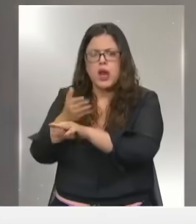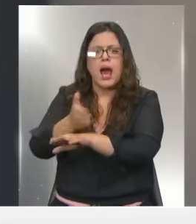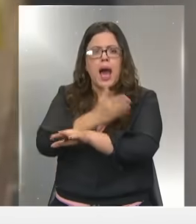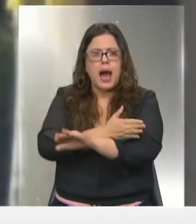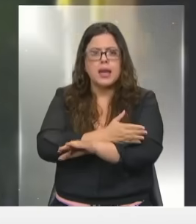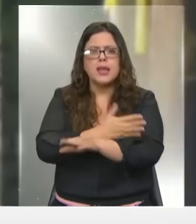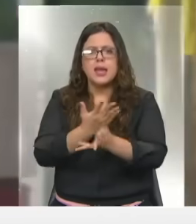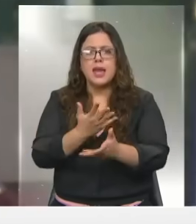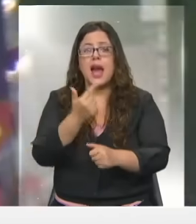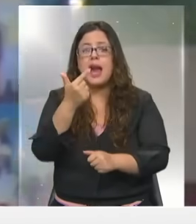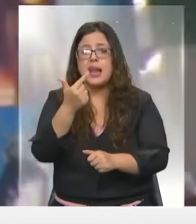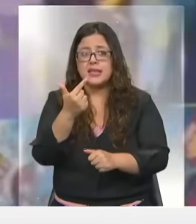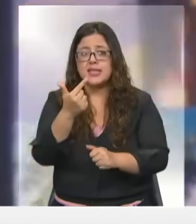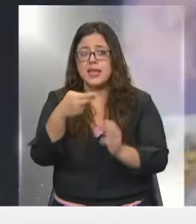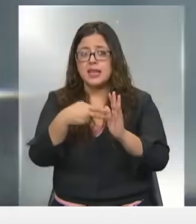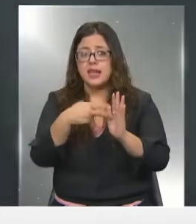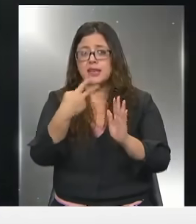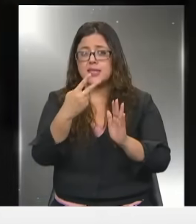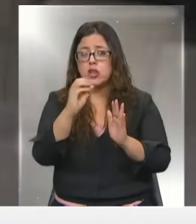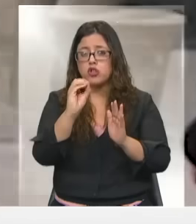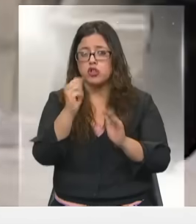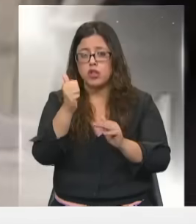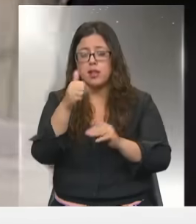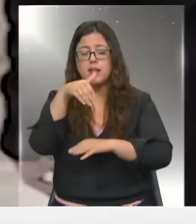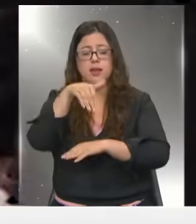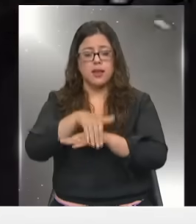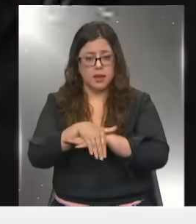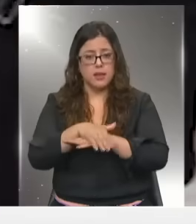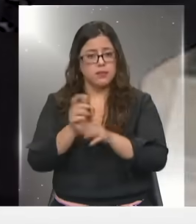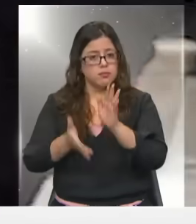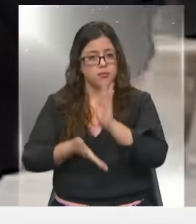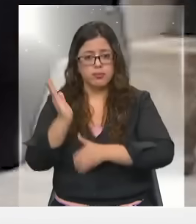las 19:06.